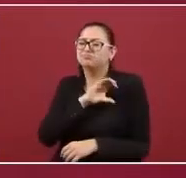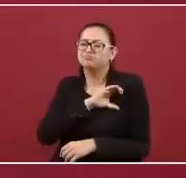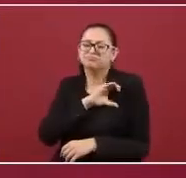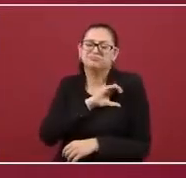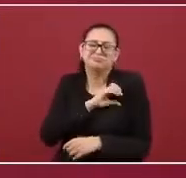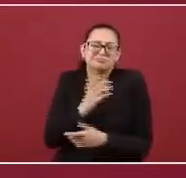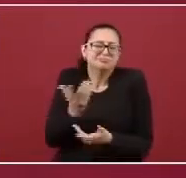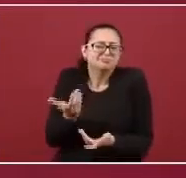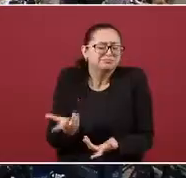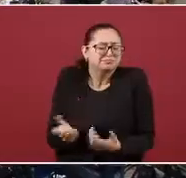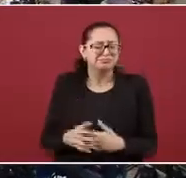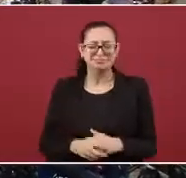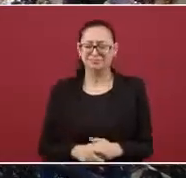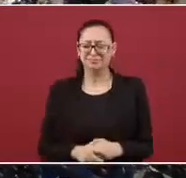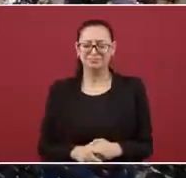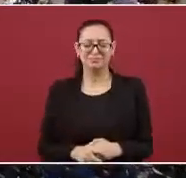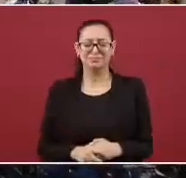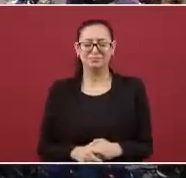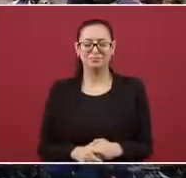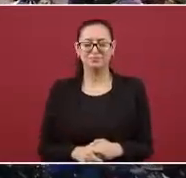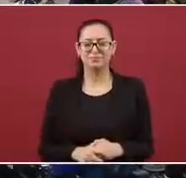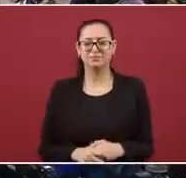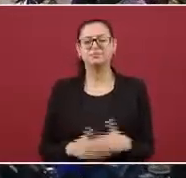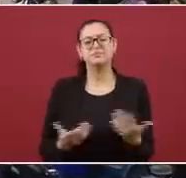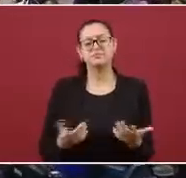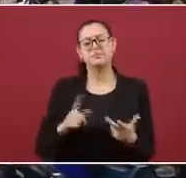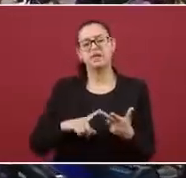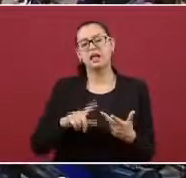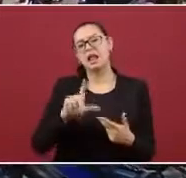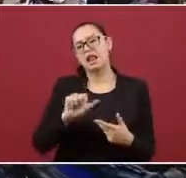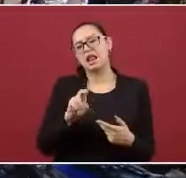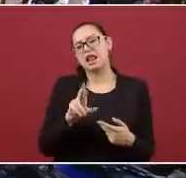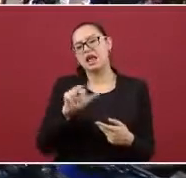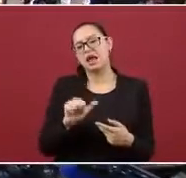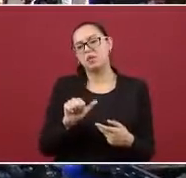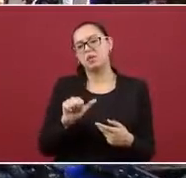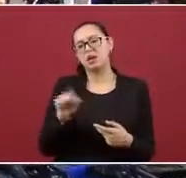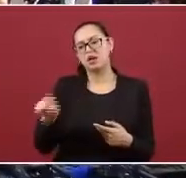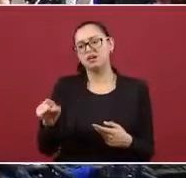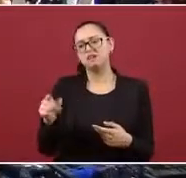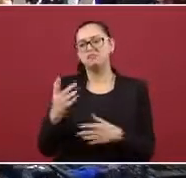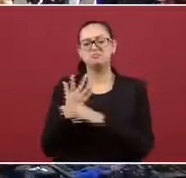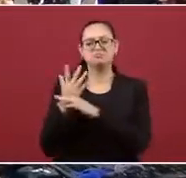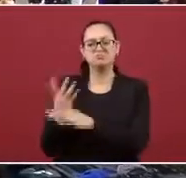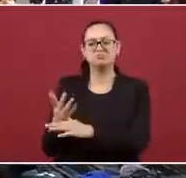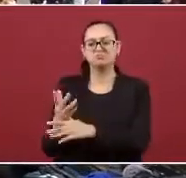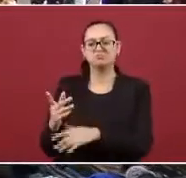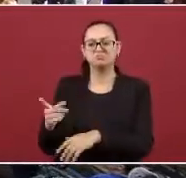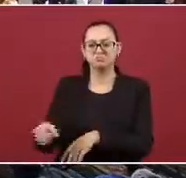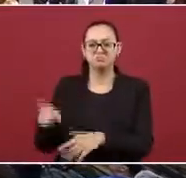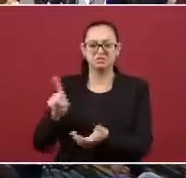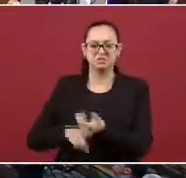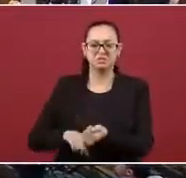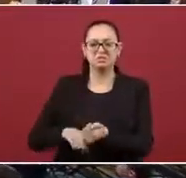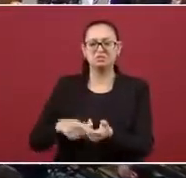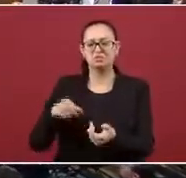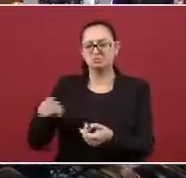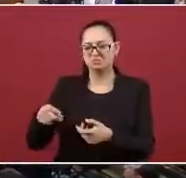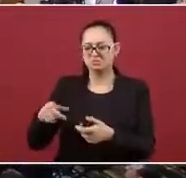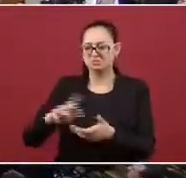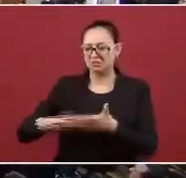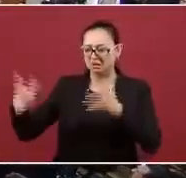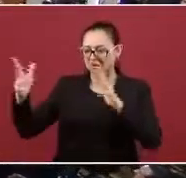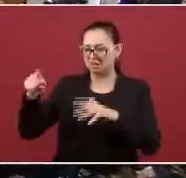cariñito. ¿Y qué le diría a gente de su movimiento como Laura Beristain, que abiertamente le mienten queriendo ocultar una crisis de